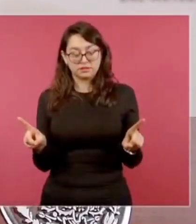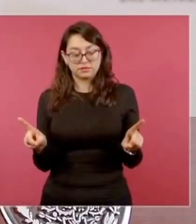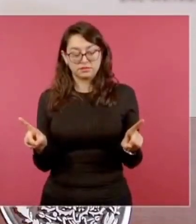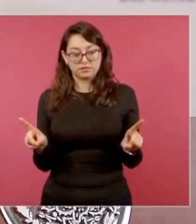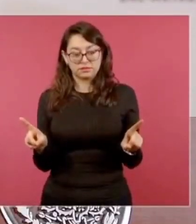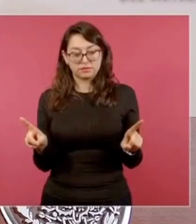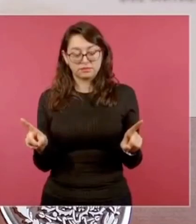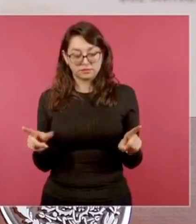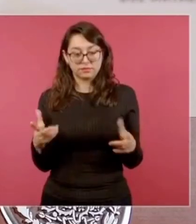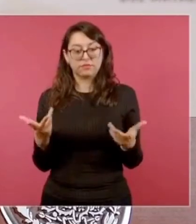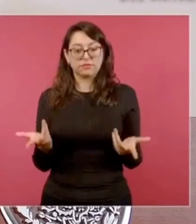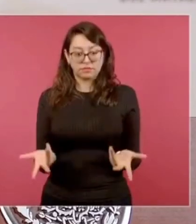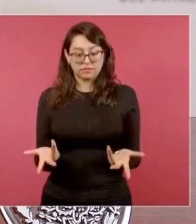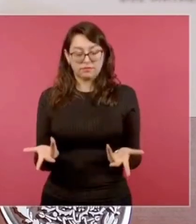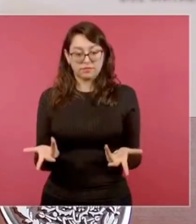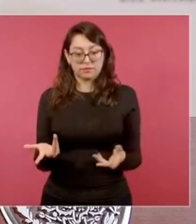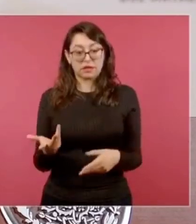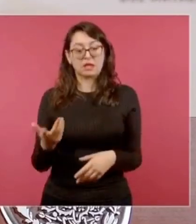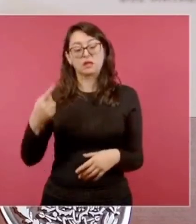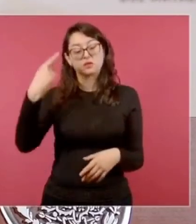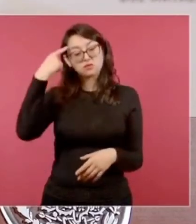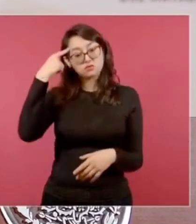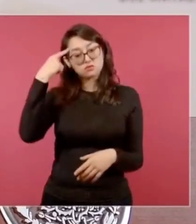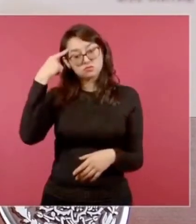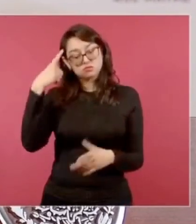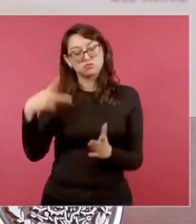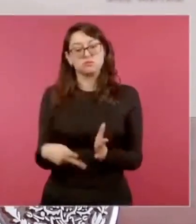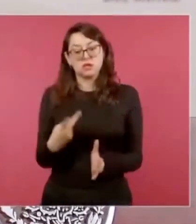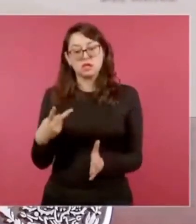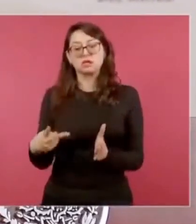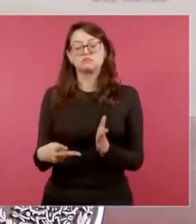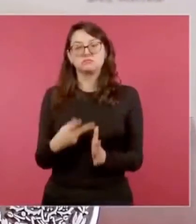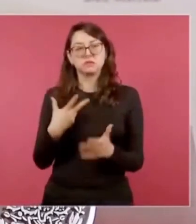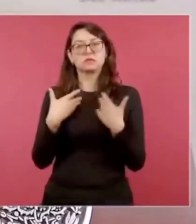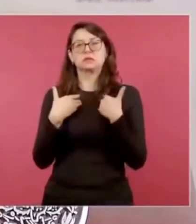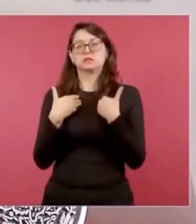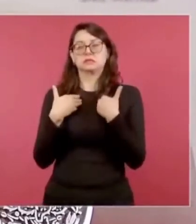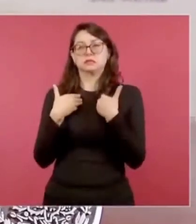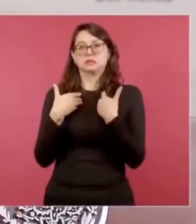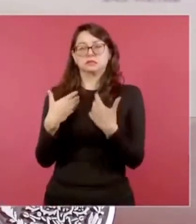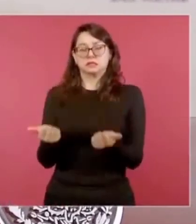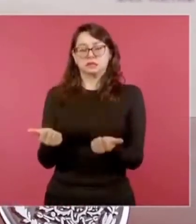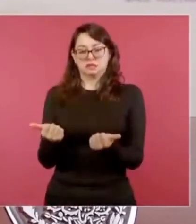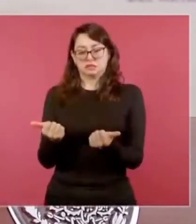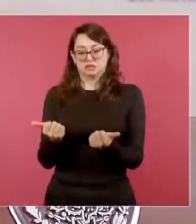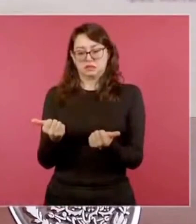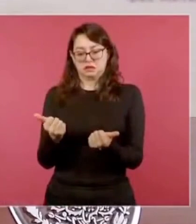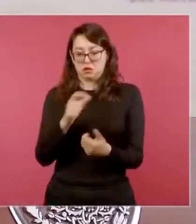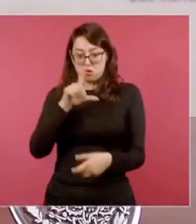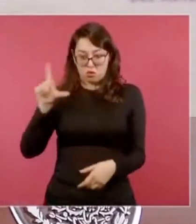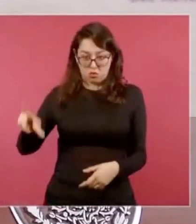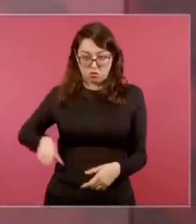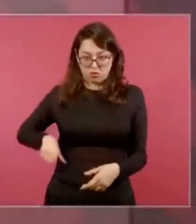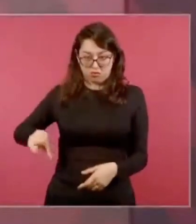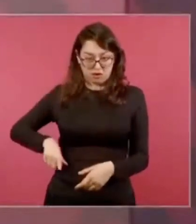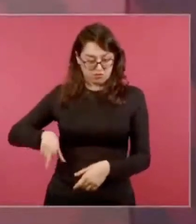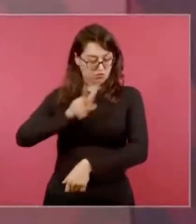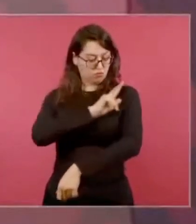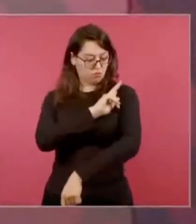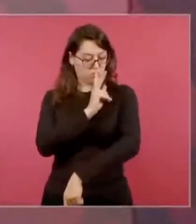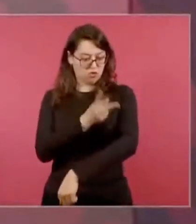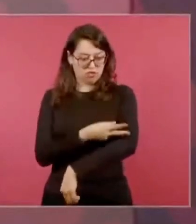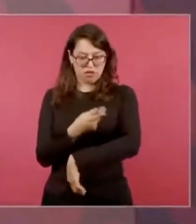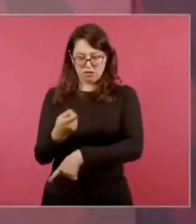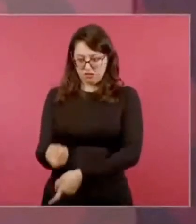cuyo ejercicio, como lo he dicho muchas veces, solo es puro y virtuoso